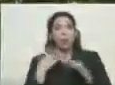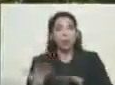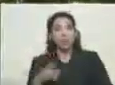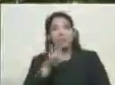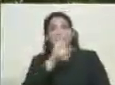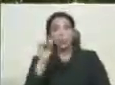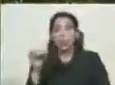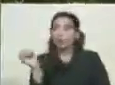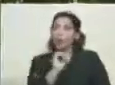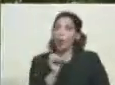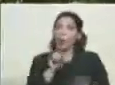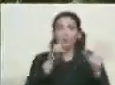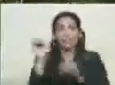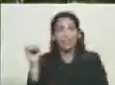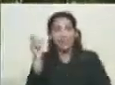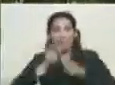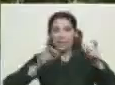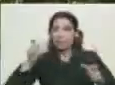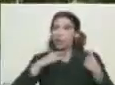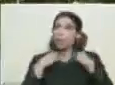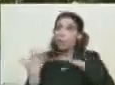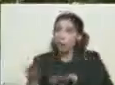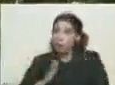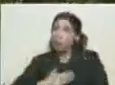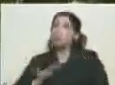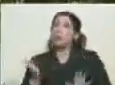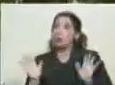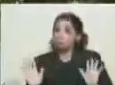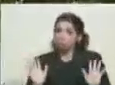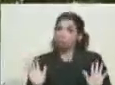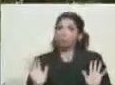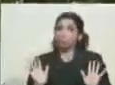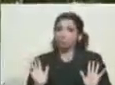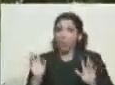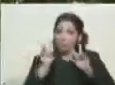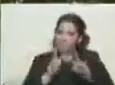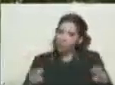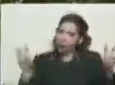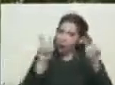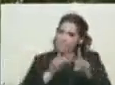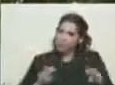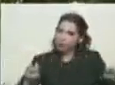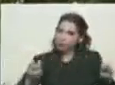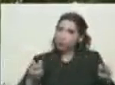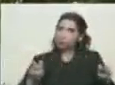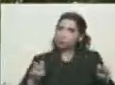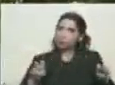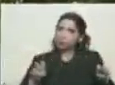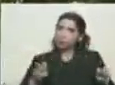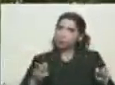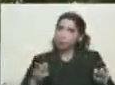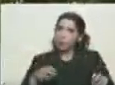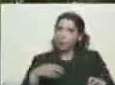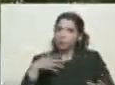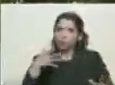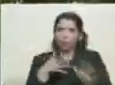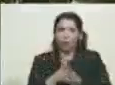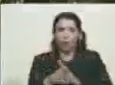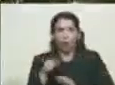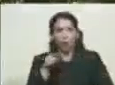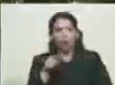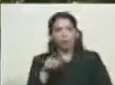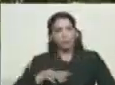y 60 personas, parte de los análisis y de las investigaciones que se han adelantado sobre este